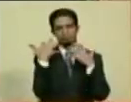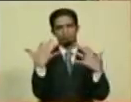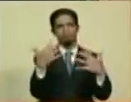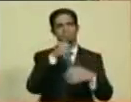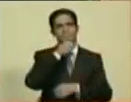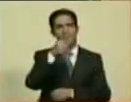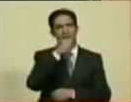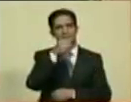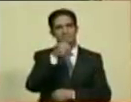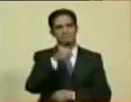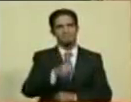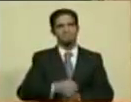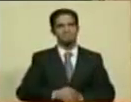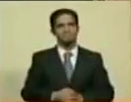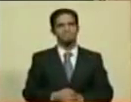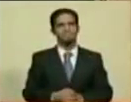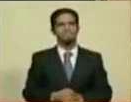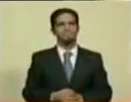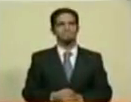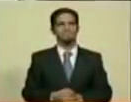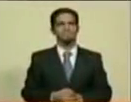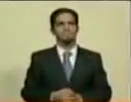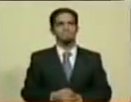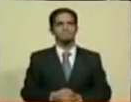la nación.